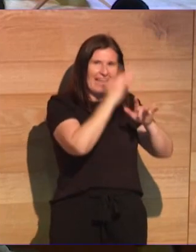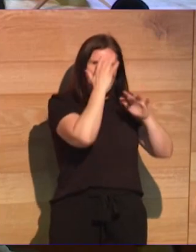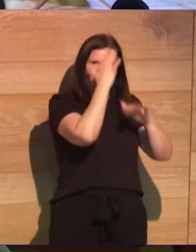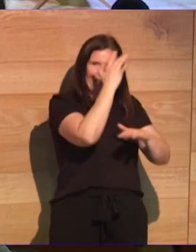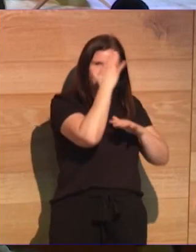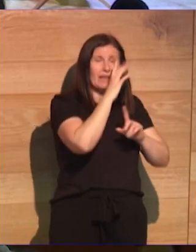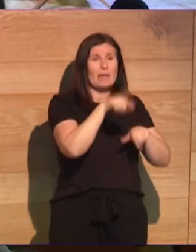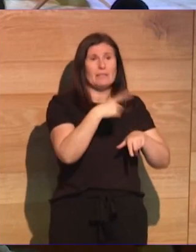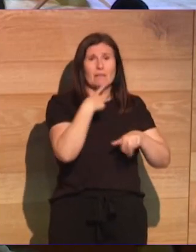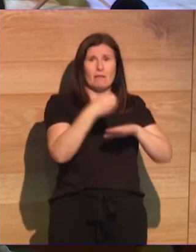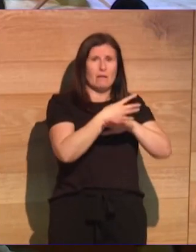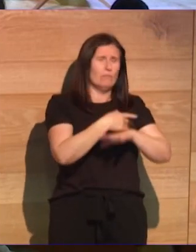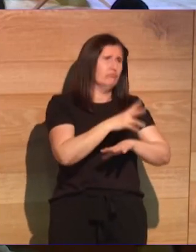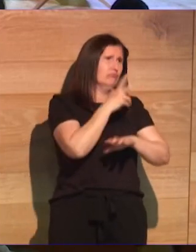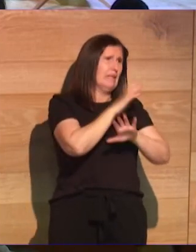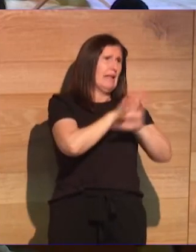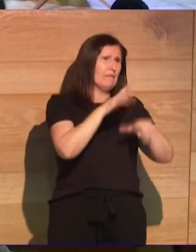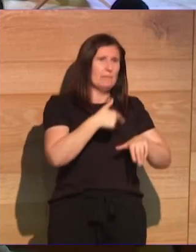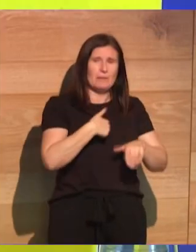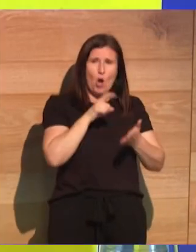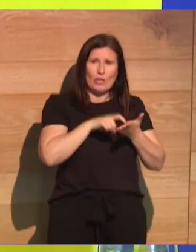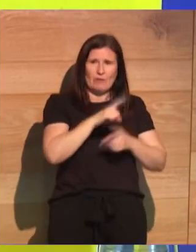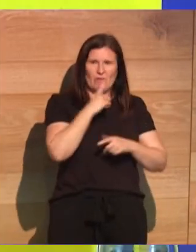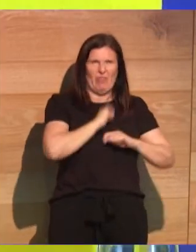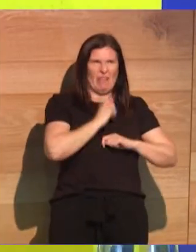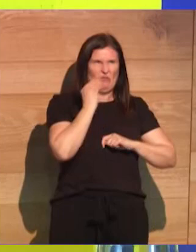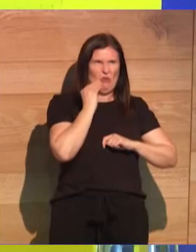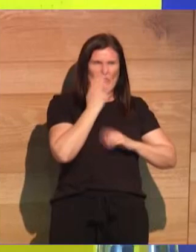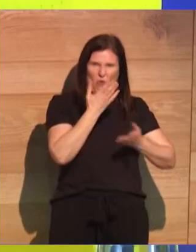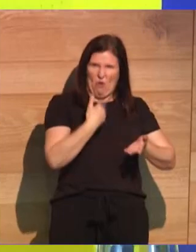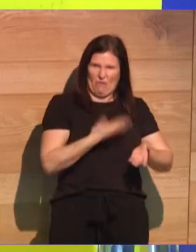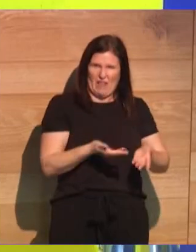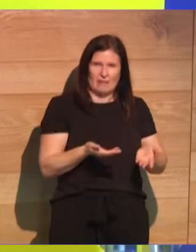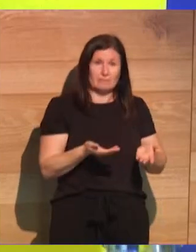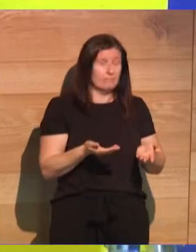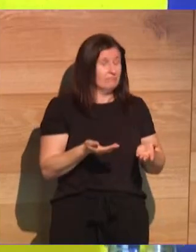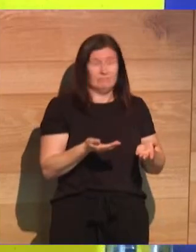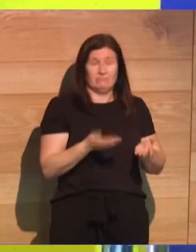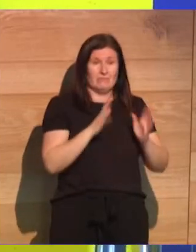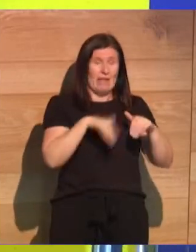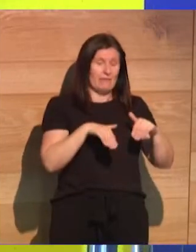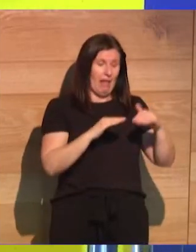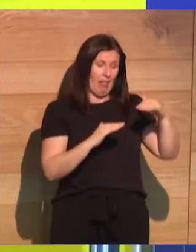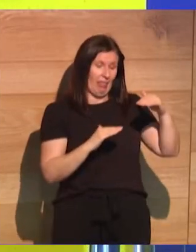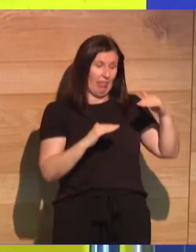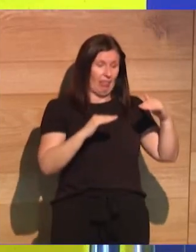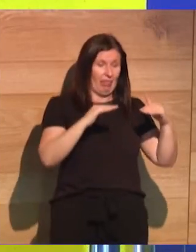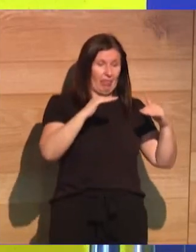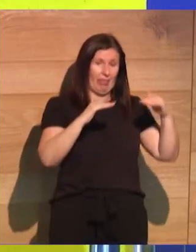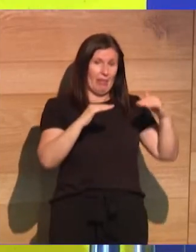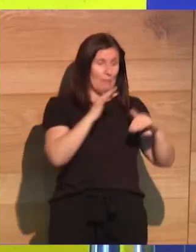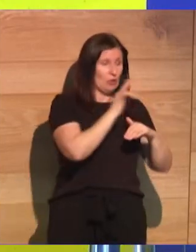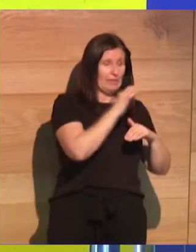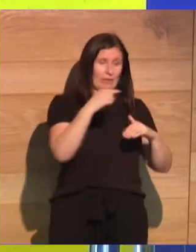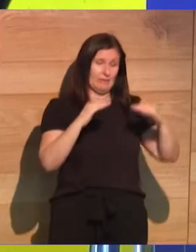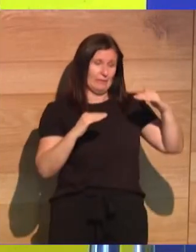una catástrofe. El telégrafo, por ejemplo, se dijo que nos iba a hacer más tontos, por el contrario, ¿no? Al final se encuentra un equilibrio. Al final se encuentra un